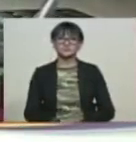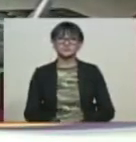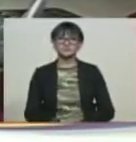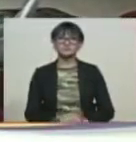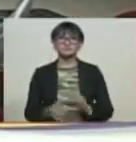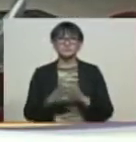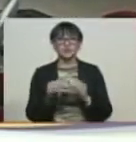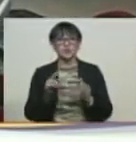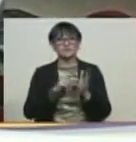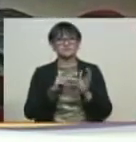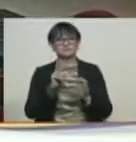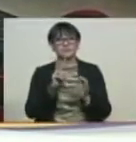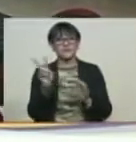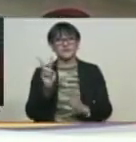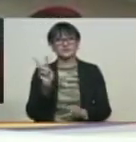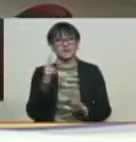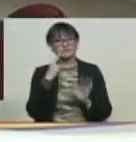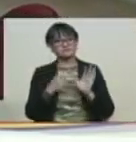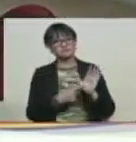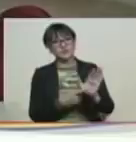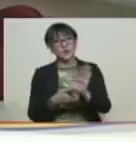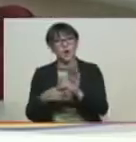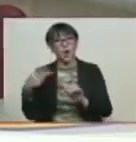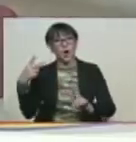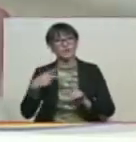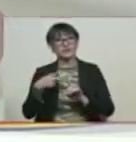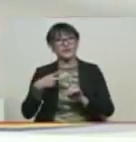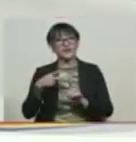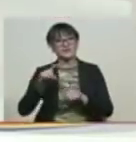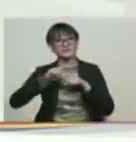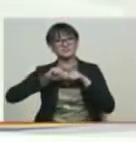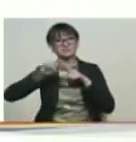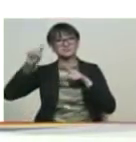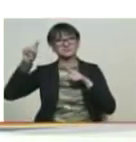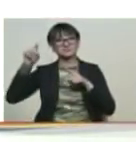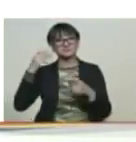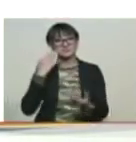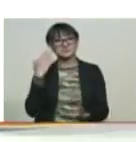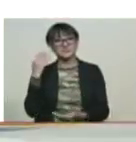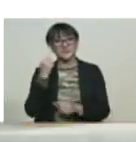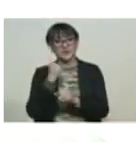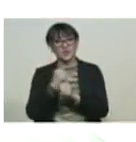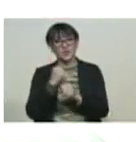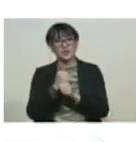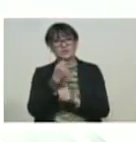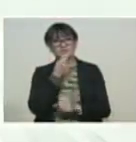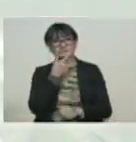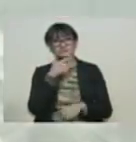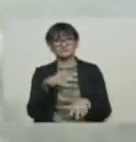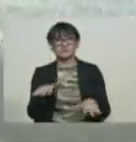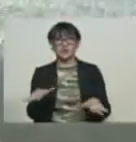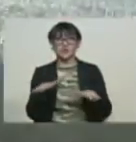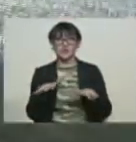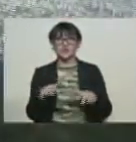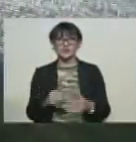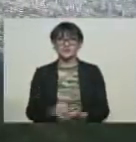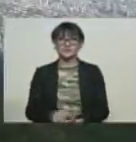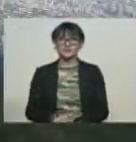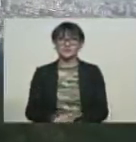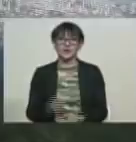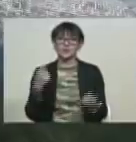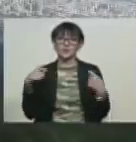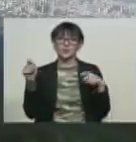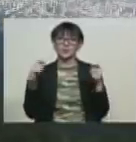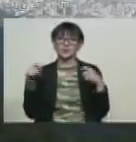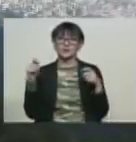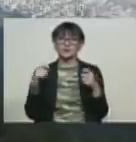toda Venezuela, desde el Hotel Humboldt, Guarayra Repano. Es una joya arquitectónica